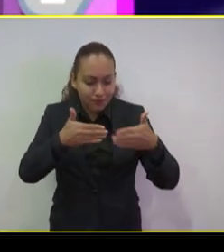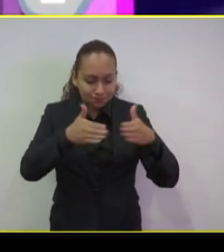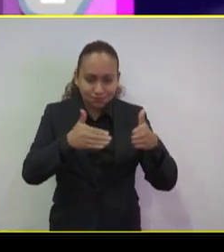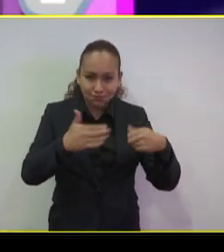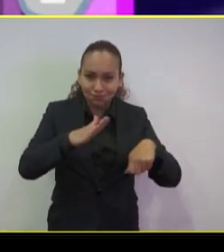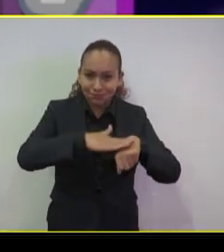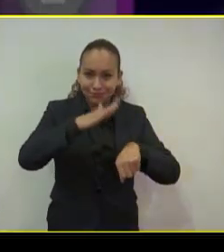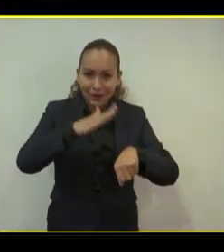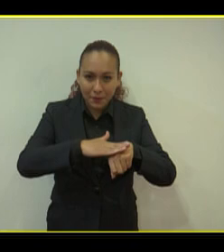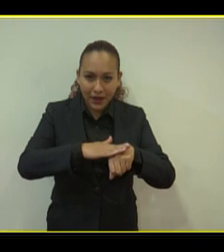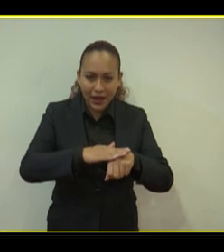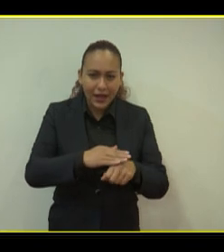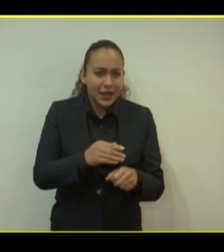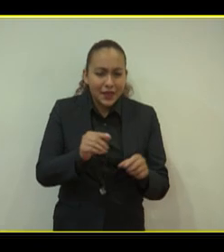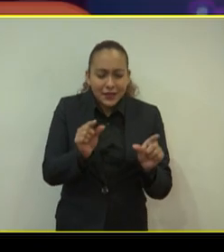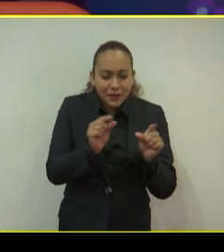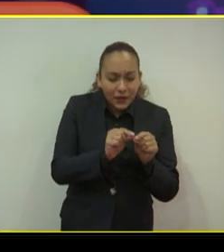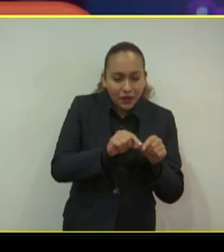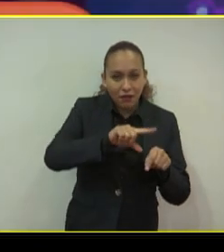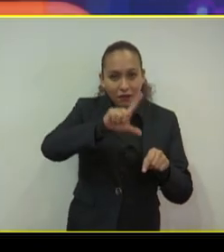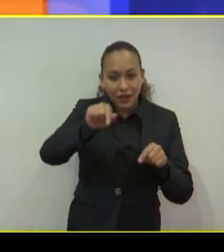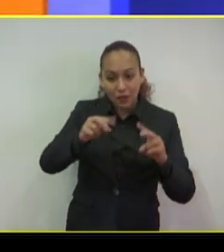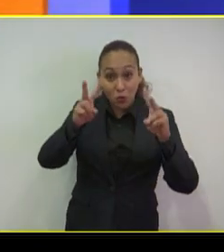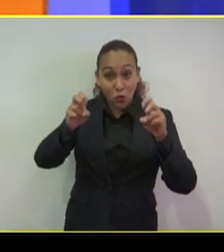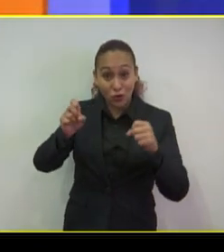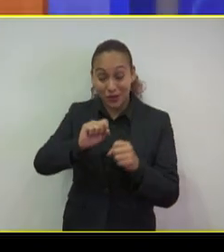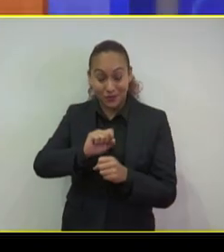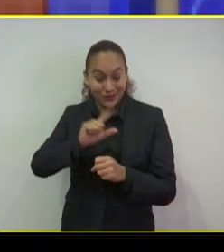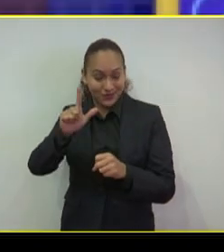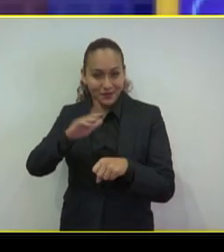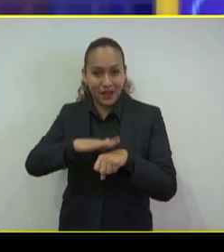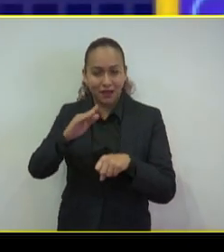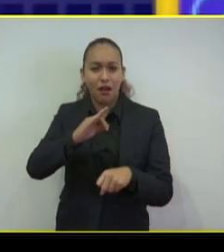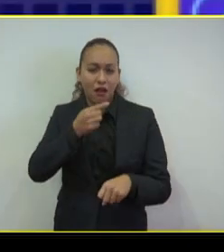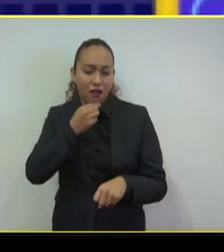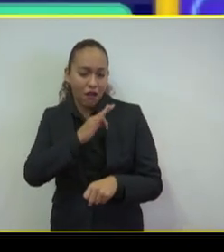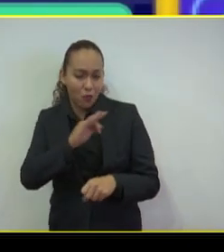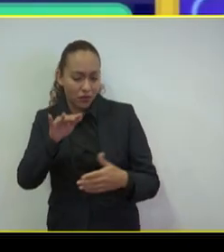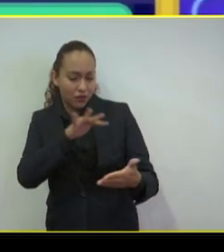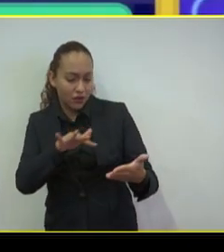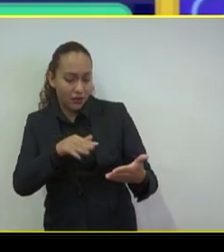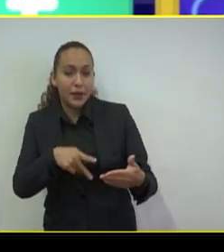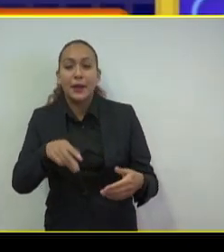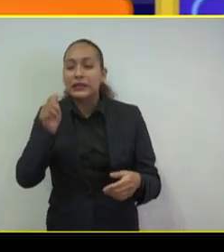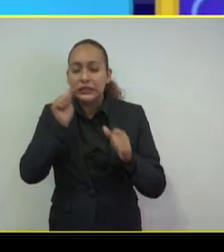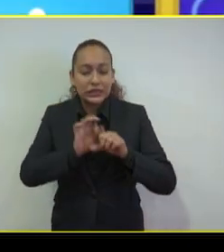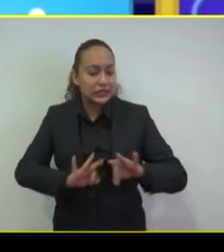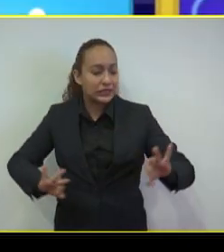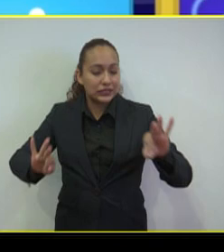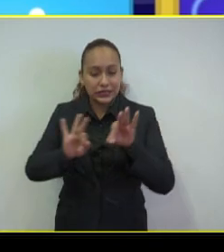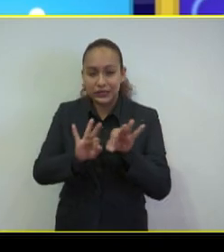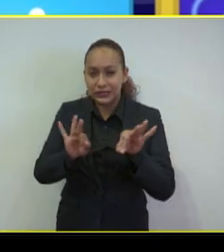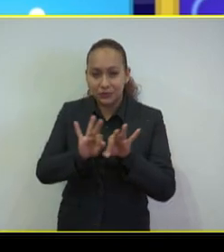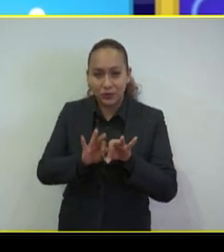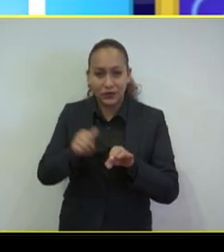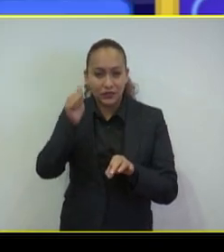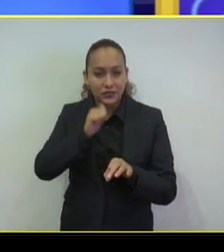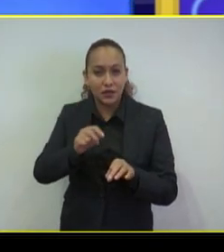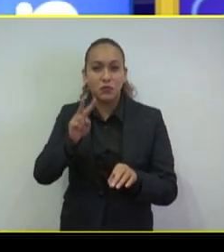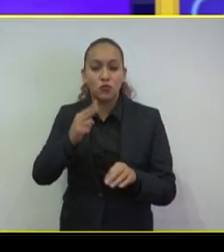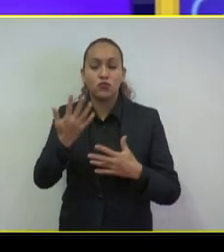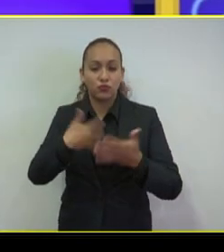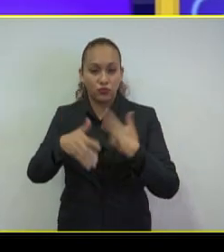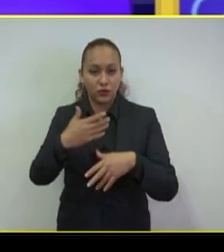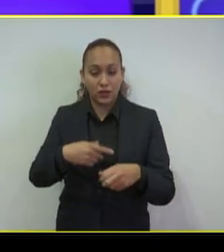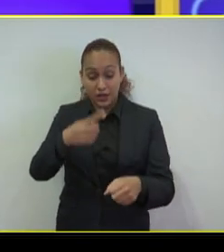gradual, yendo de lo general hasta lo particular. La segunda sección es el repositorio de lengua de señas mexicana. Este está dividido en 2. En